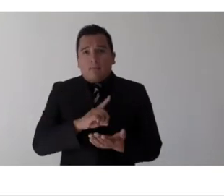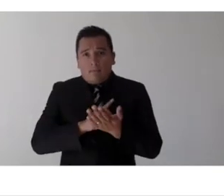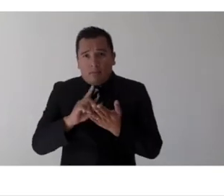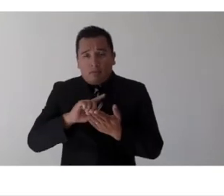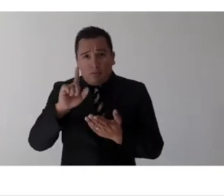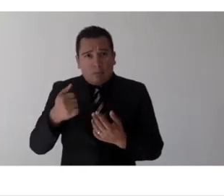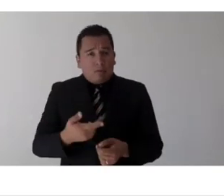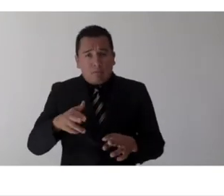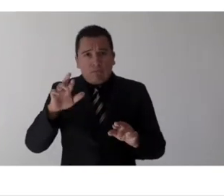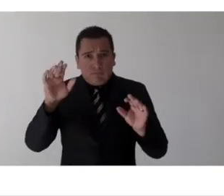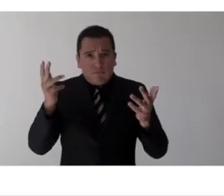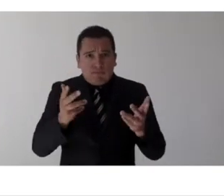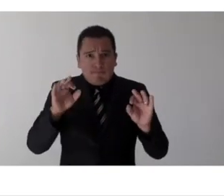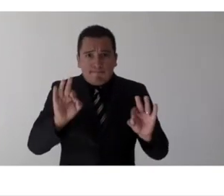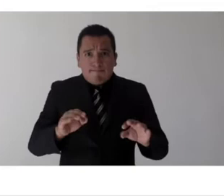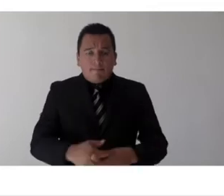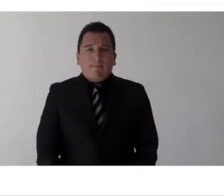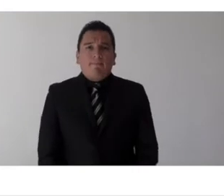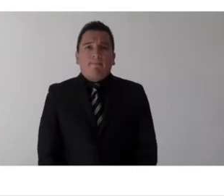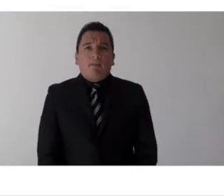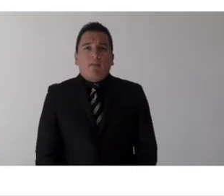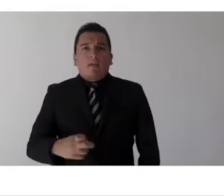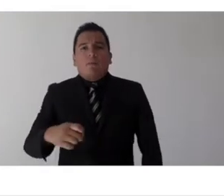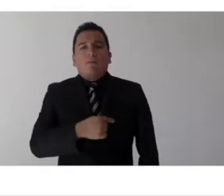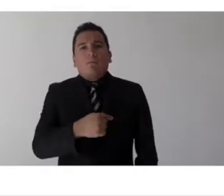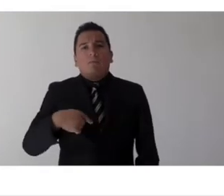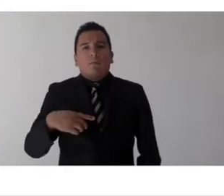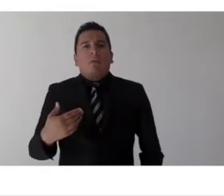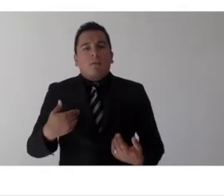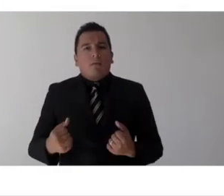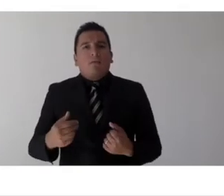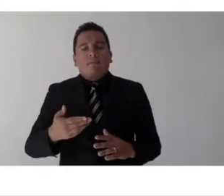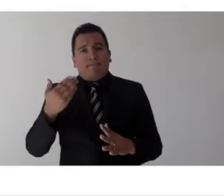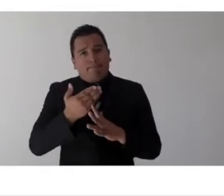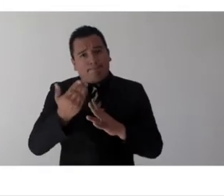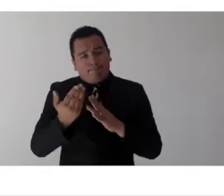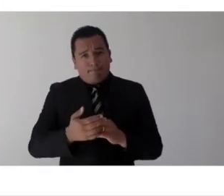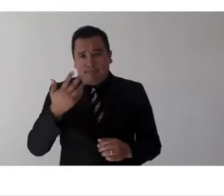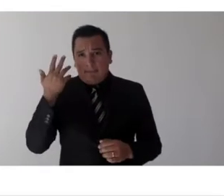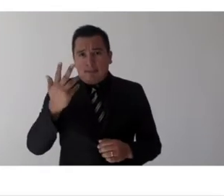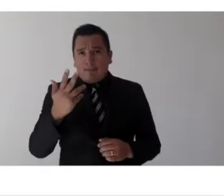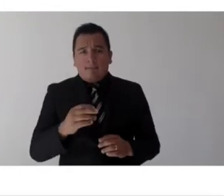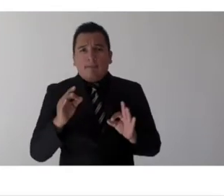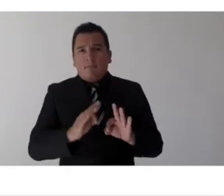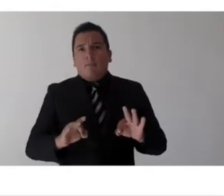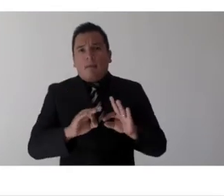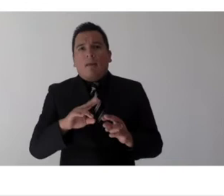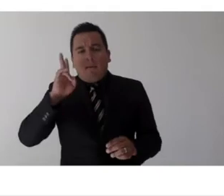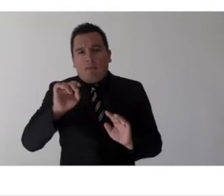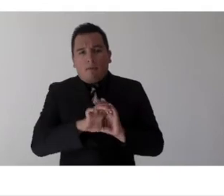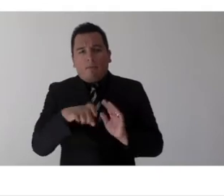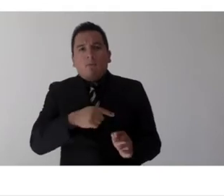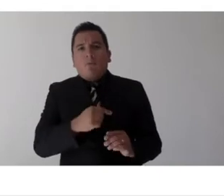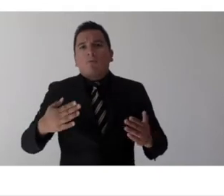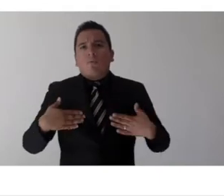esta metodología tiene 5 grandes componentes, que es cómo poder construir confianza con